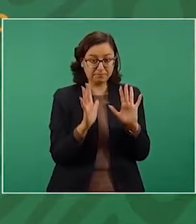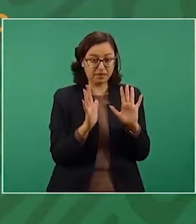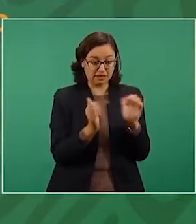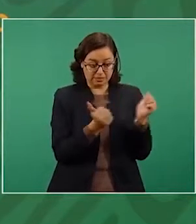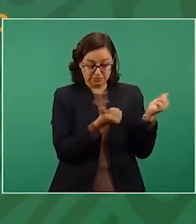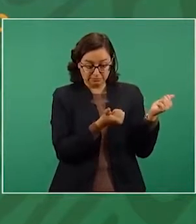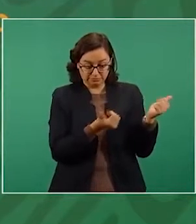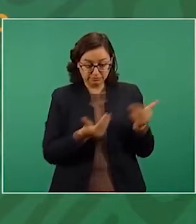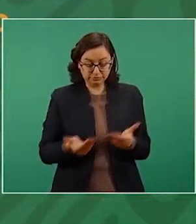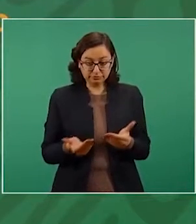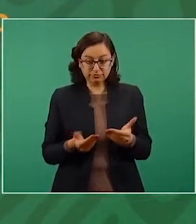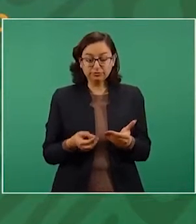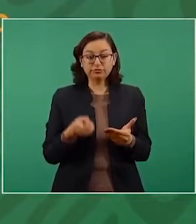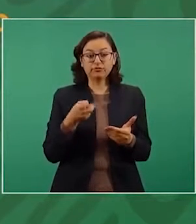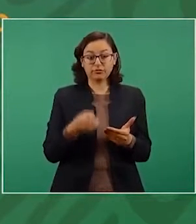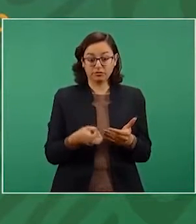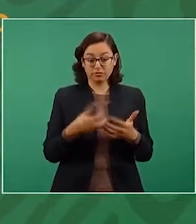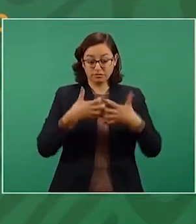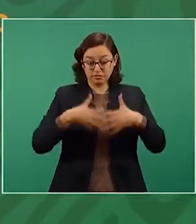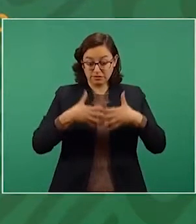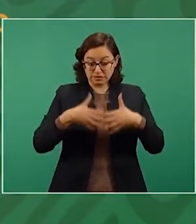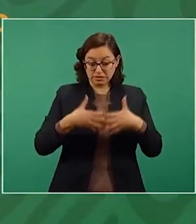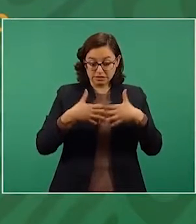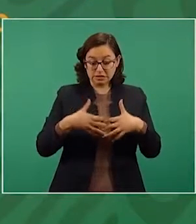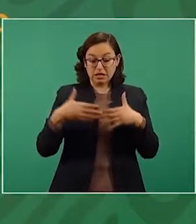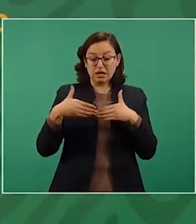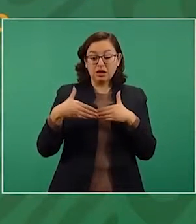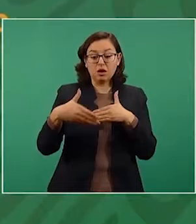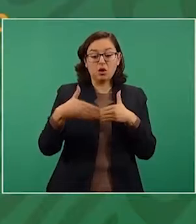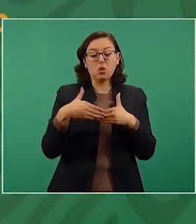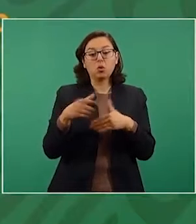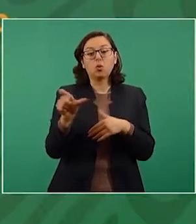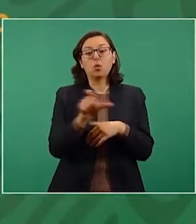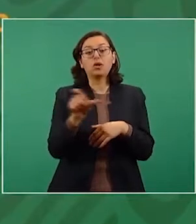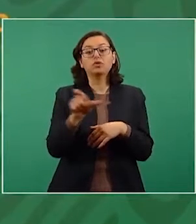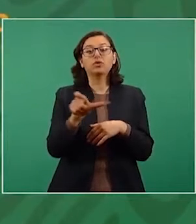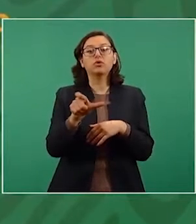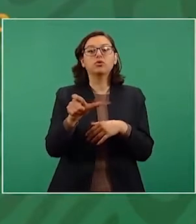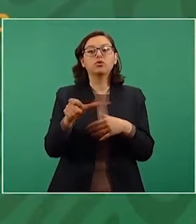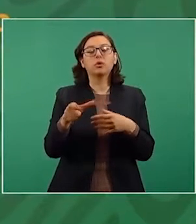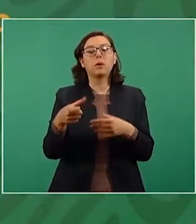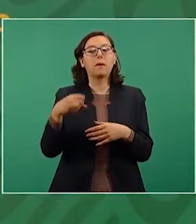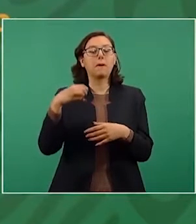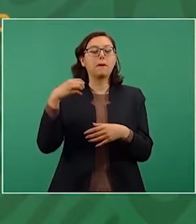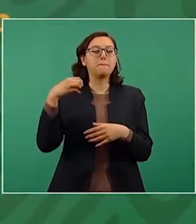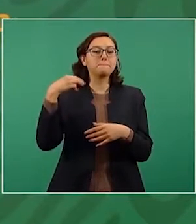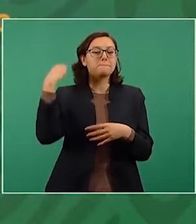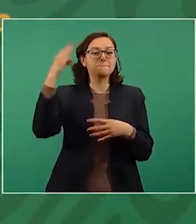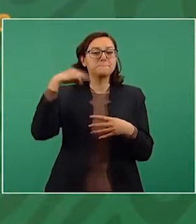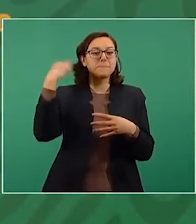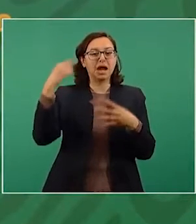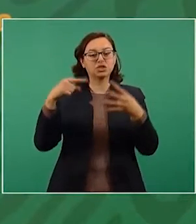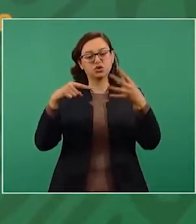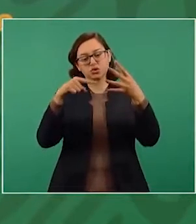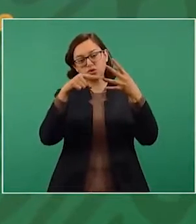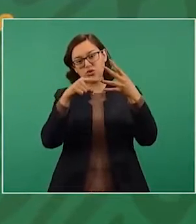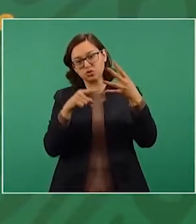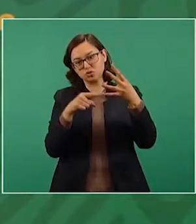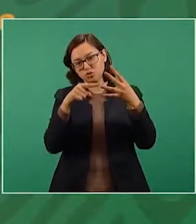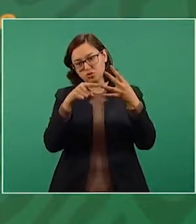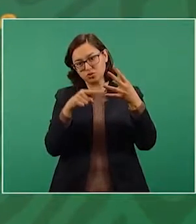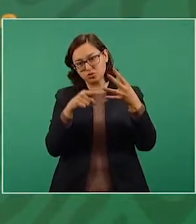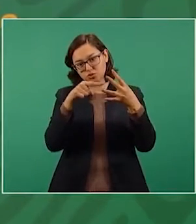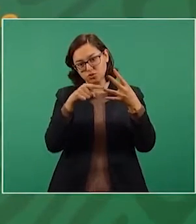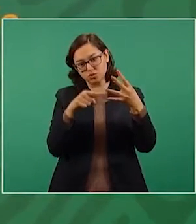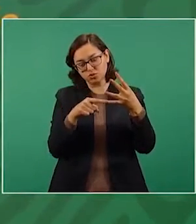esta fase son los últimos días de marzo. sea, en este mes, antes de que termine este mes, de acuerdo al informe